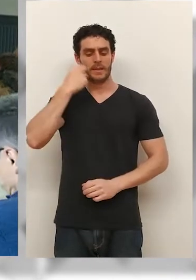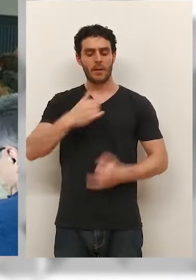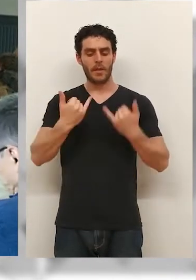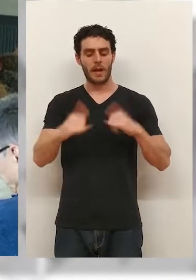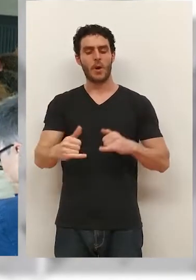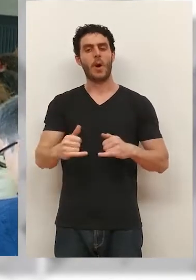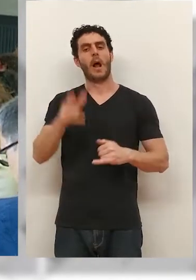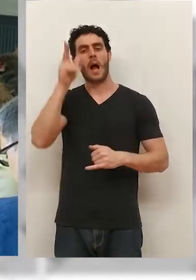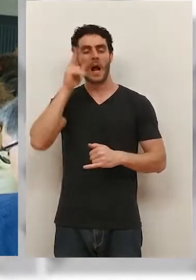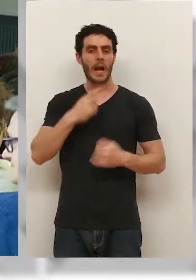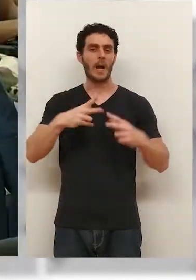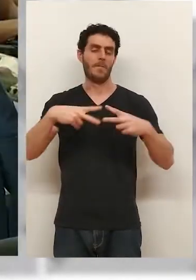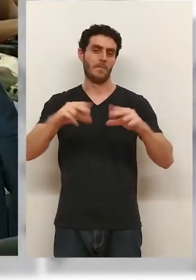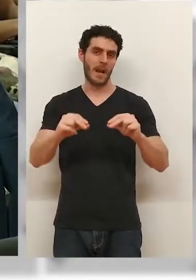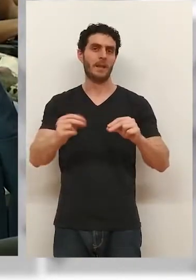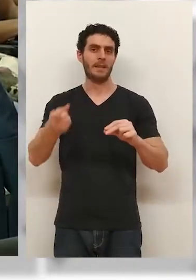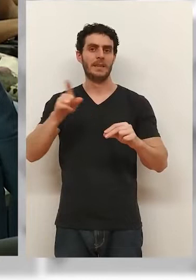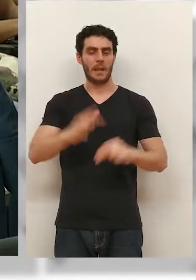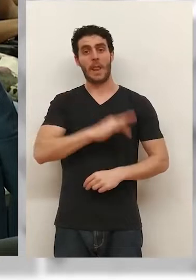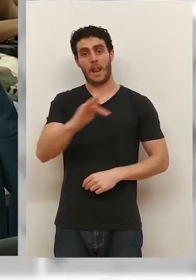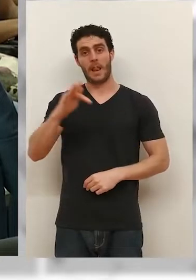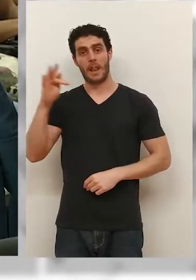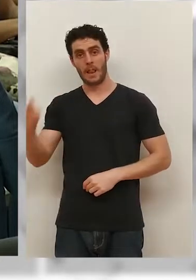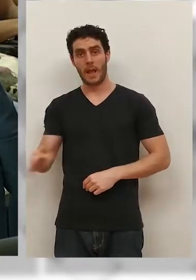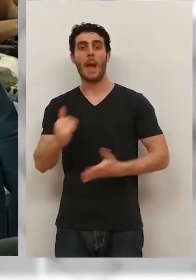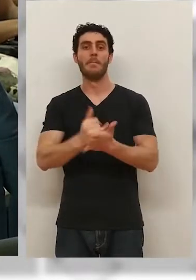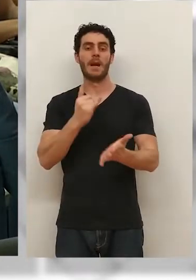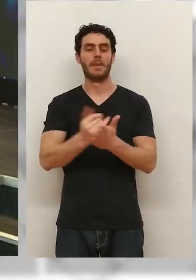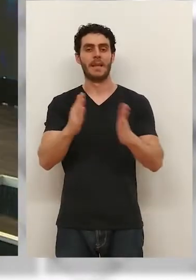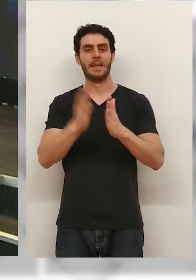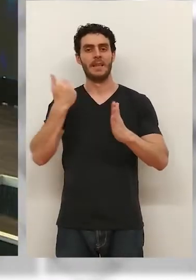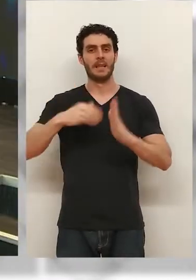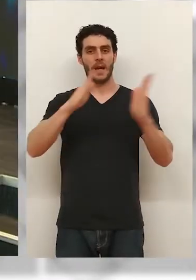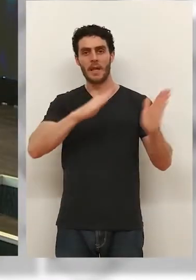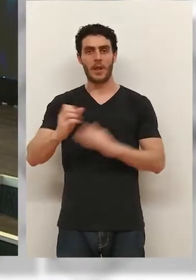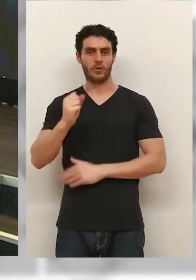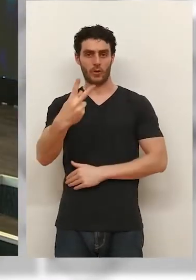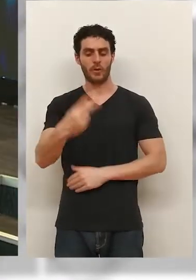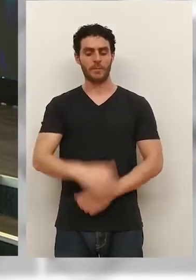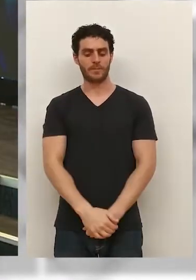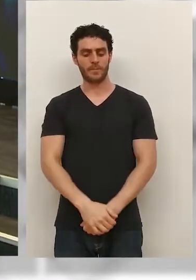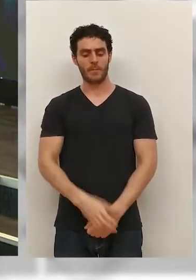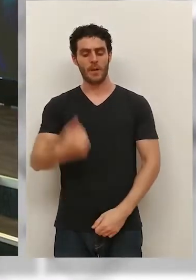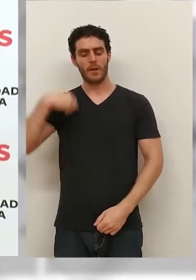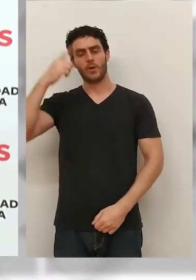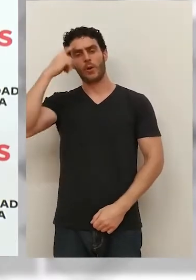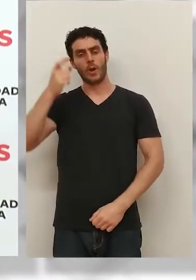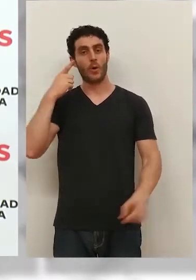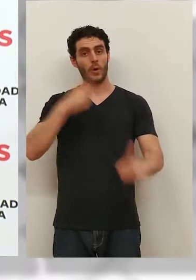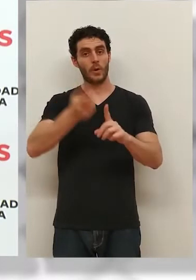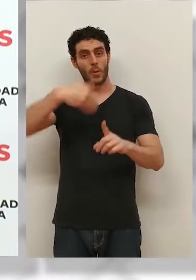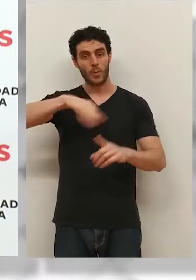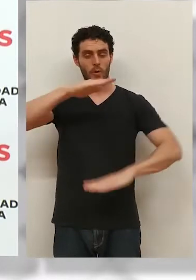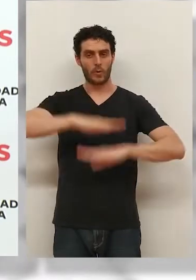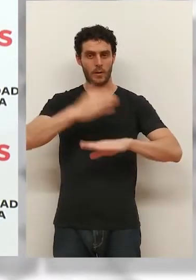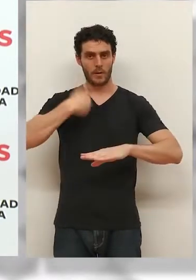se celebró la gala final y entrega de premios de la iniciativa Experimenta en Casa, que ha cumplido ya su segunda edición. Creo que nuestro